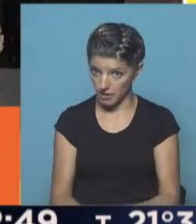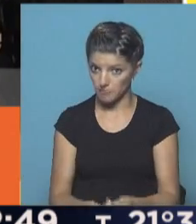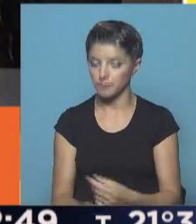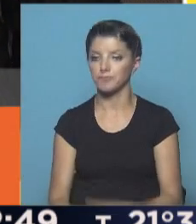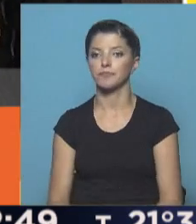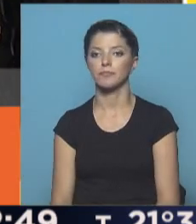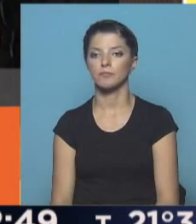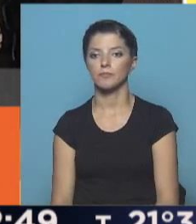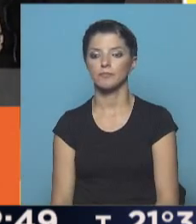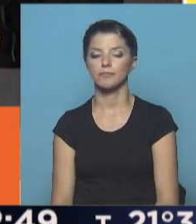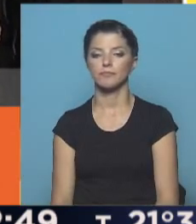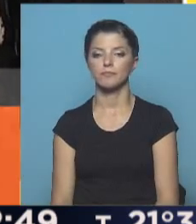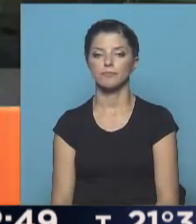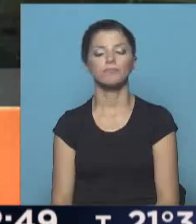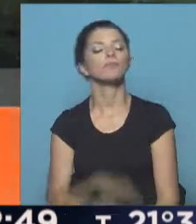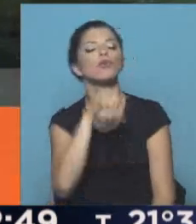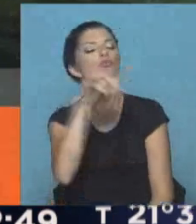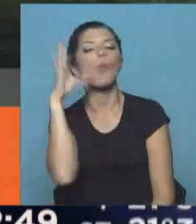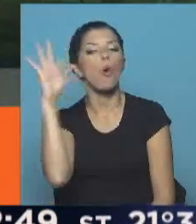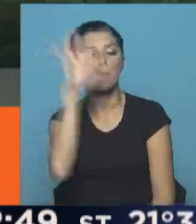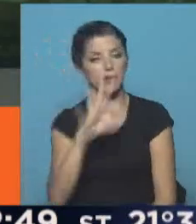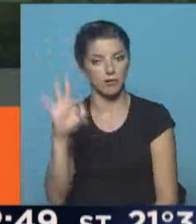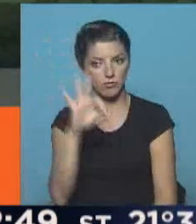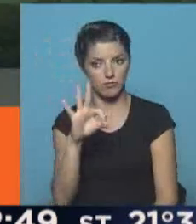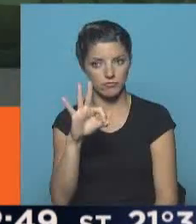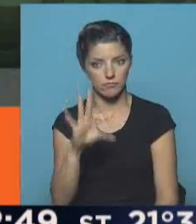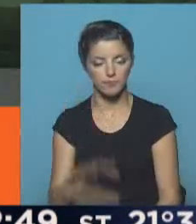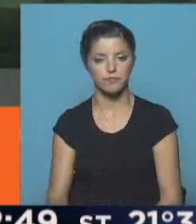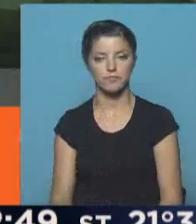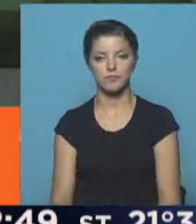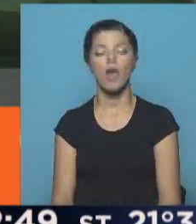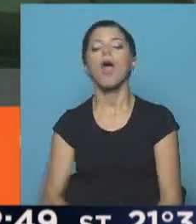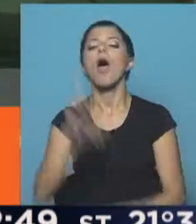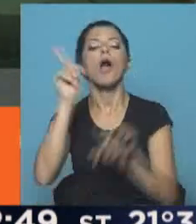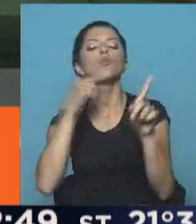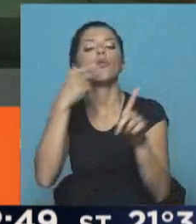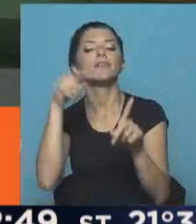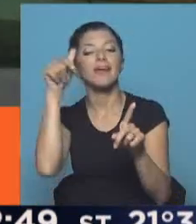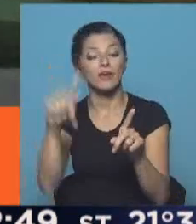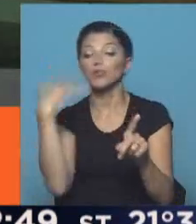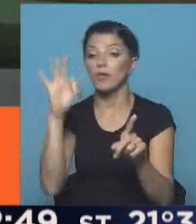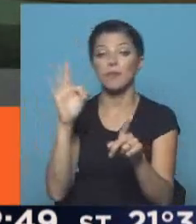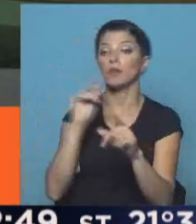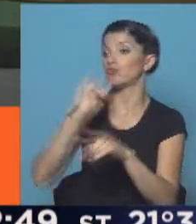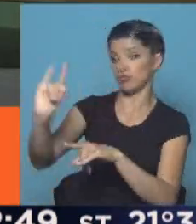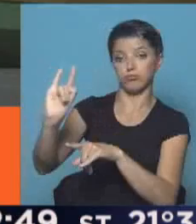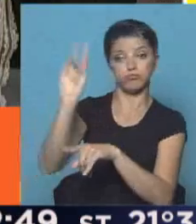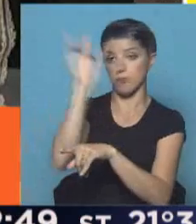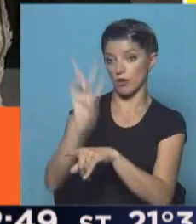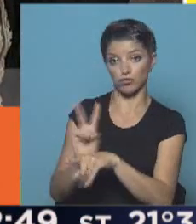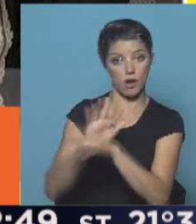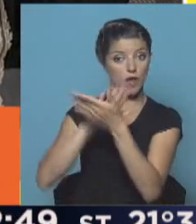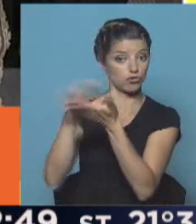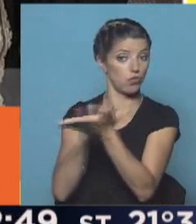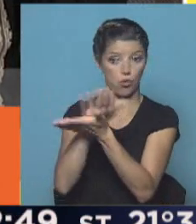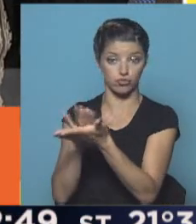interamericana. ¿Usted qué cree? Porque también hay quienes dicen que e insisten con que esto lo tienen que resolver los propios